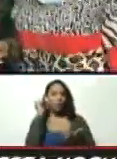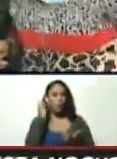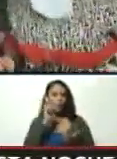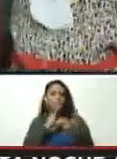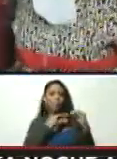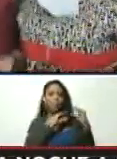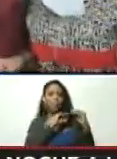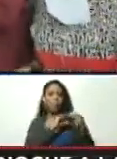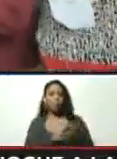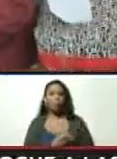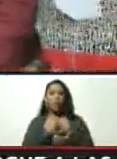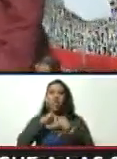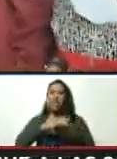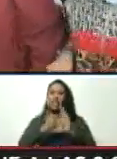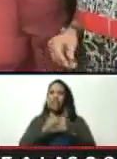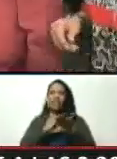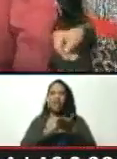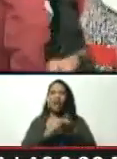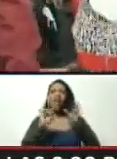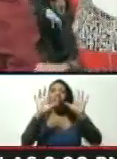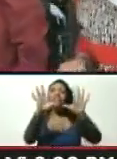Lo que han significado estos 10 años